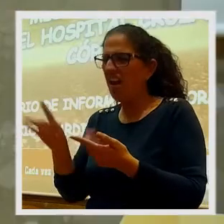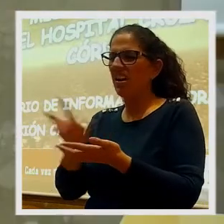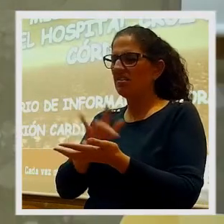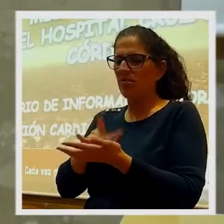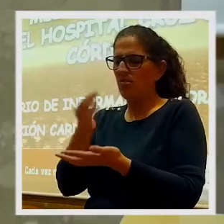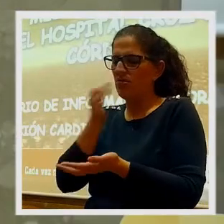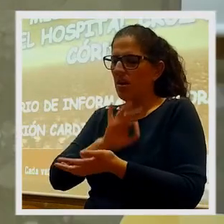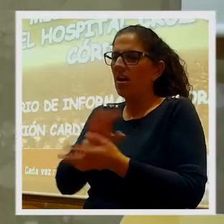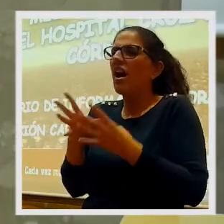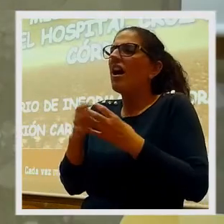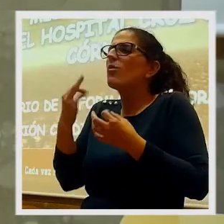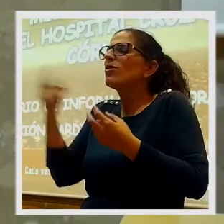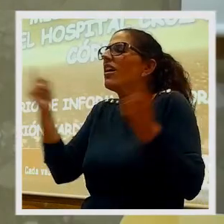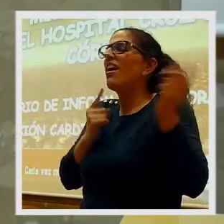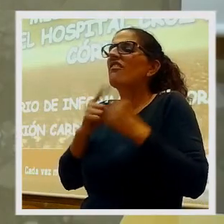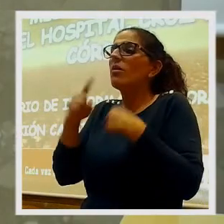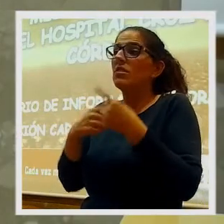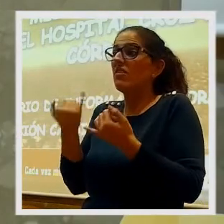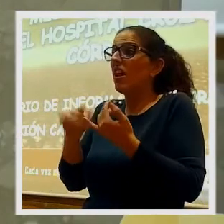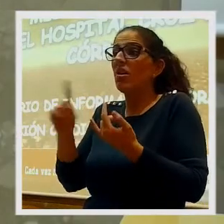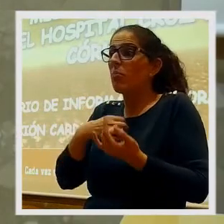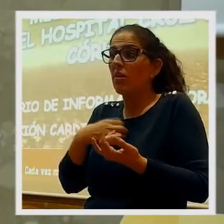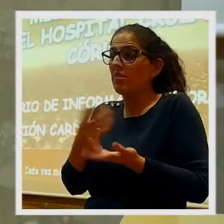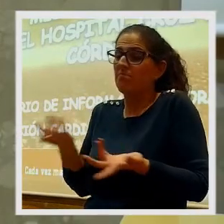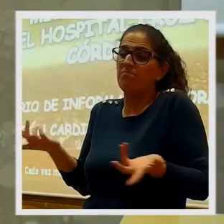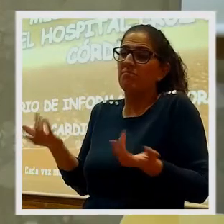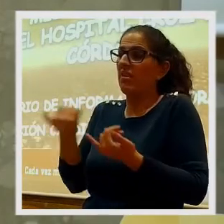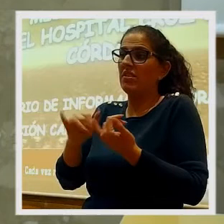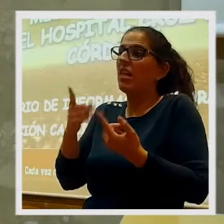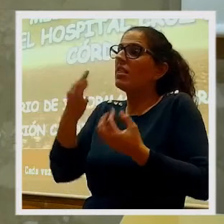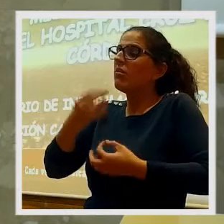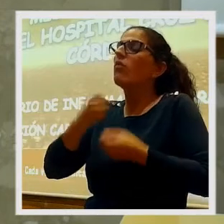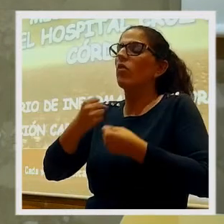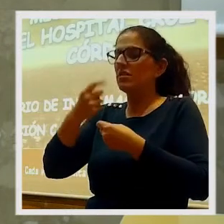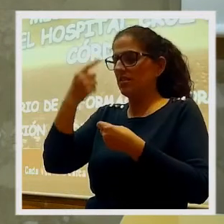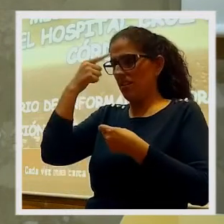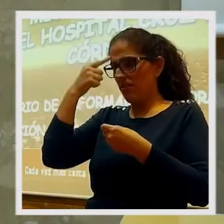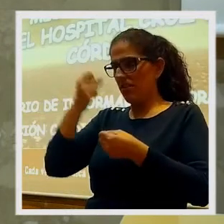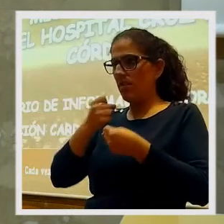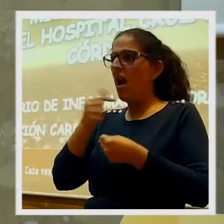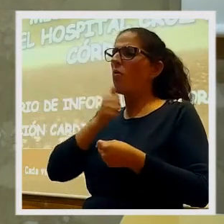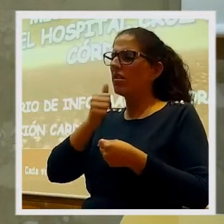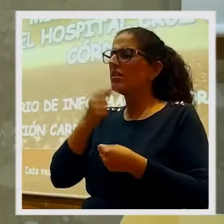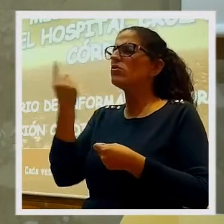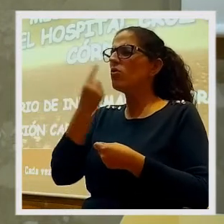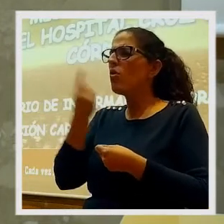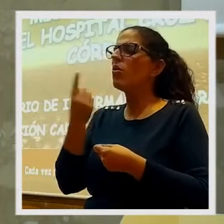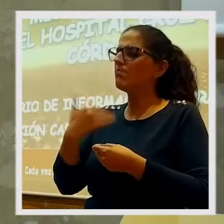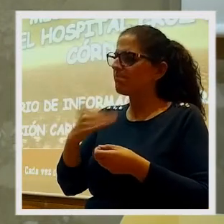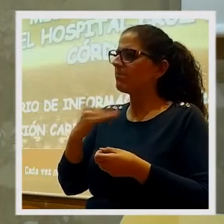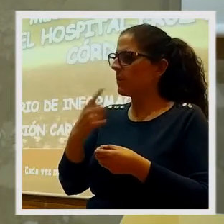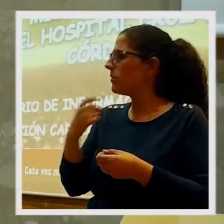Solo que esté contigo gente que te quiera. Y como eso no es posible, tienen que estar preparados de cabeza, Porque aguantar la soledad de